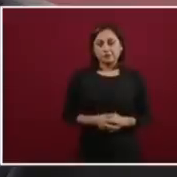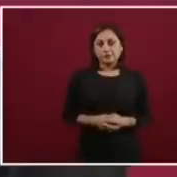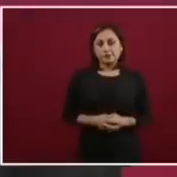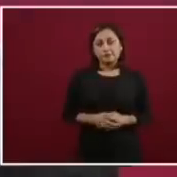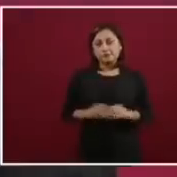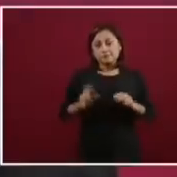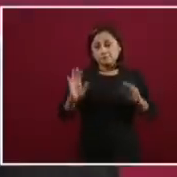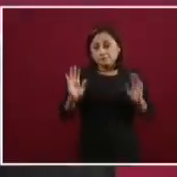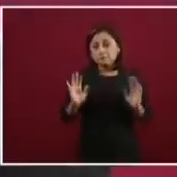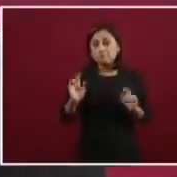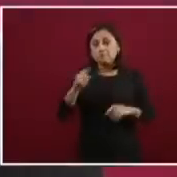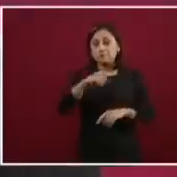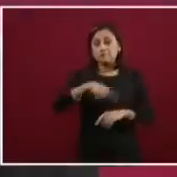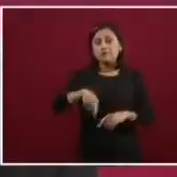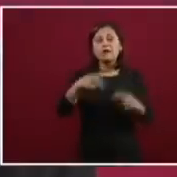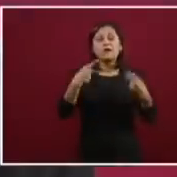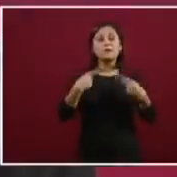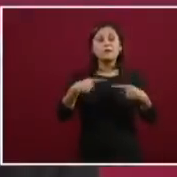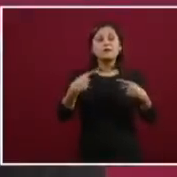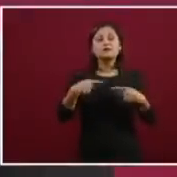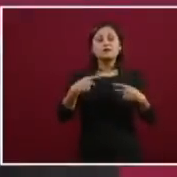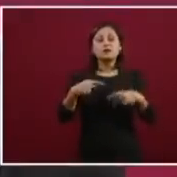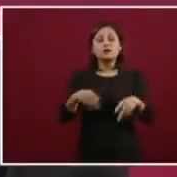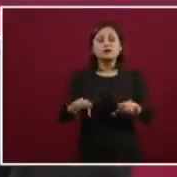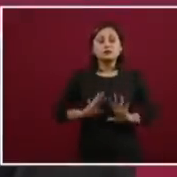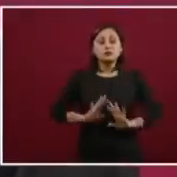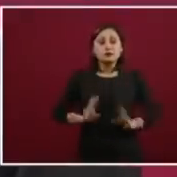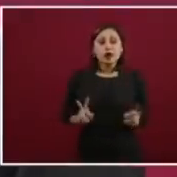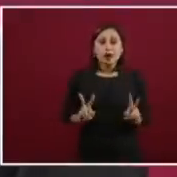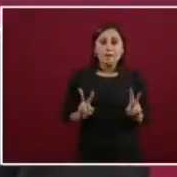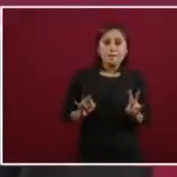ya la gente está muy consciente muy avispada